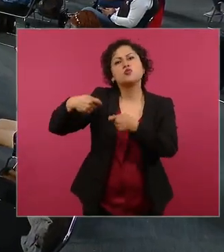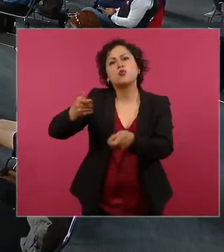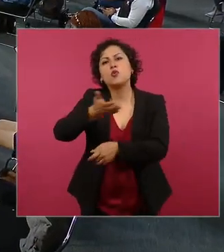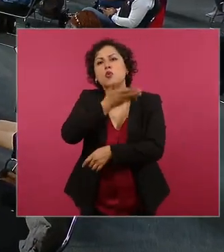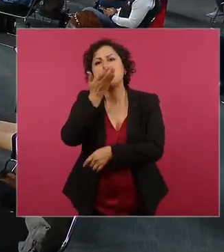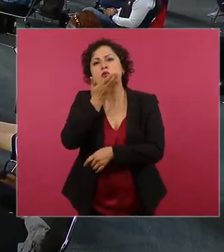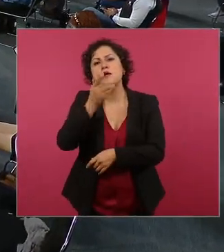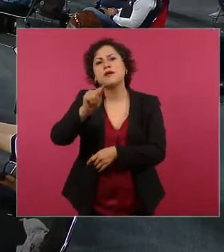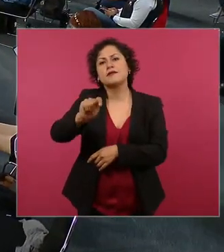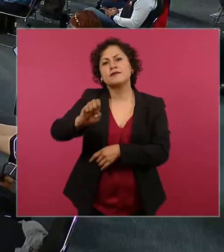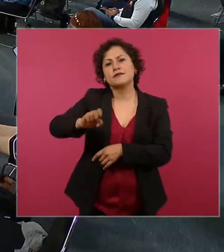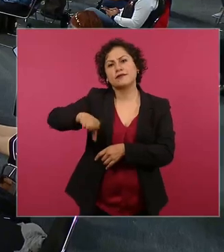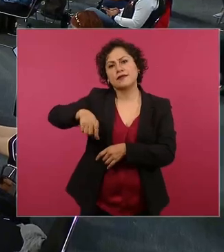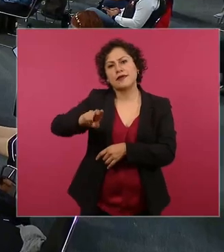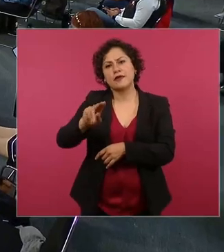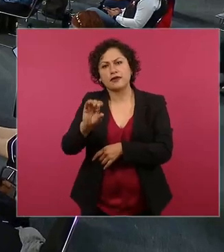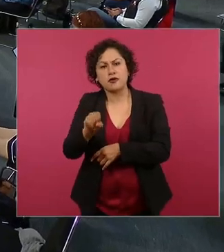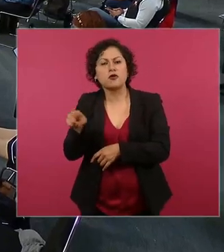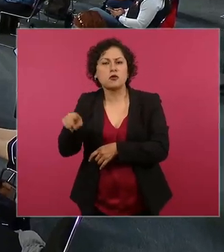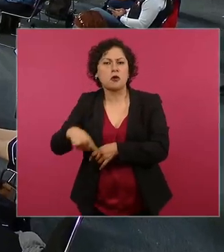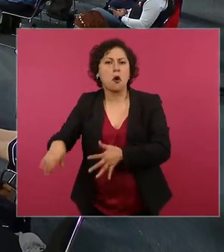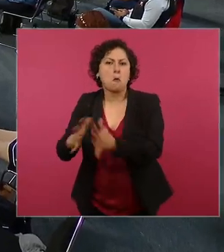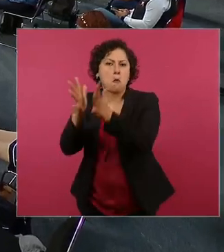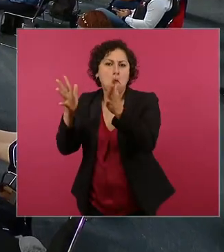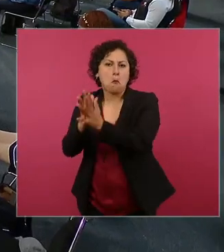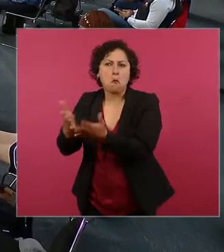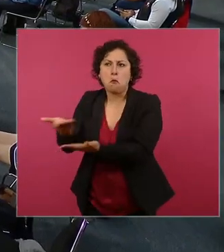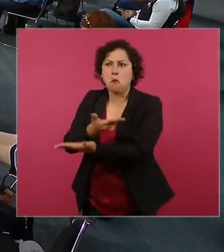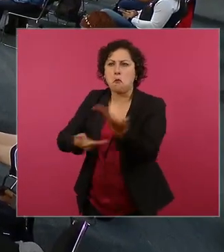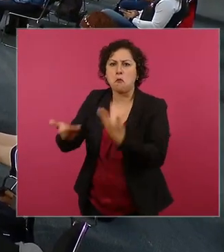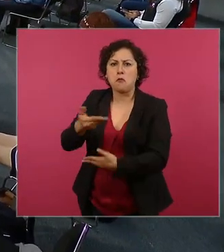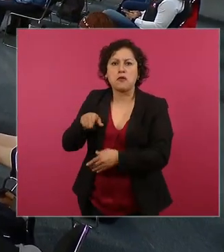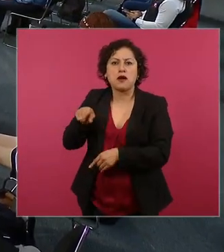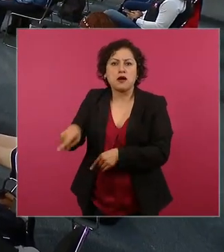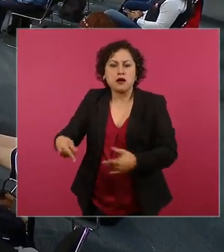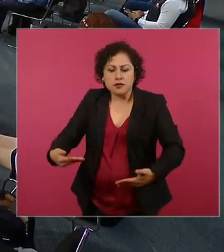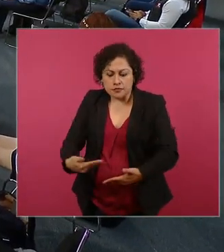se es joven, hay que empezar a dar servicio.